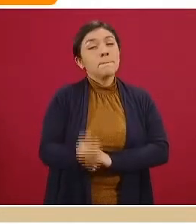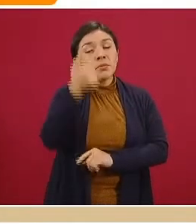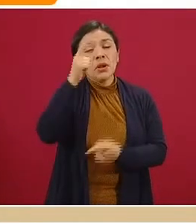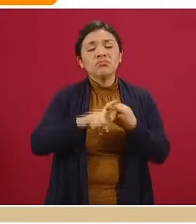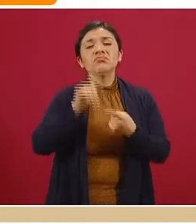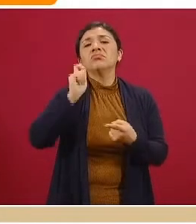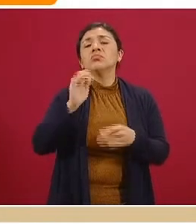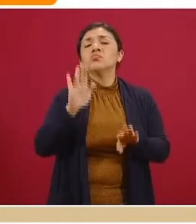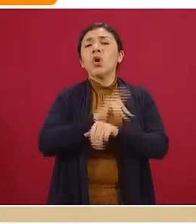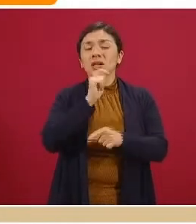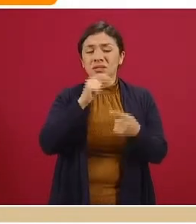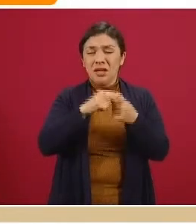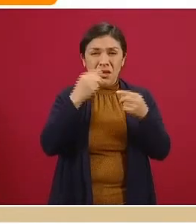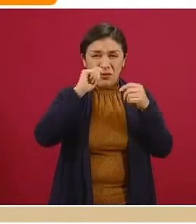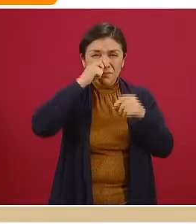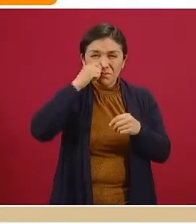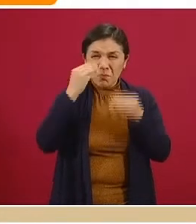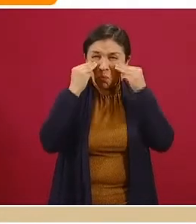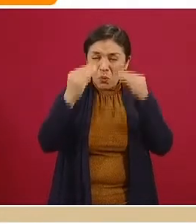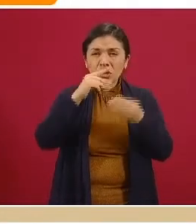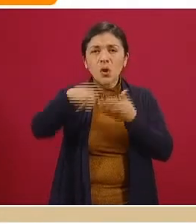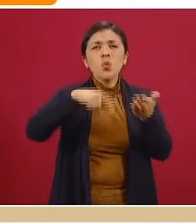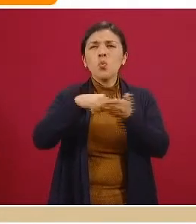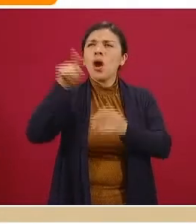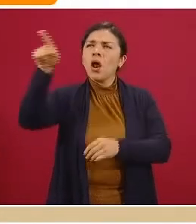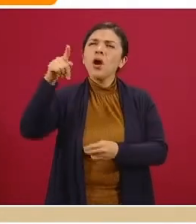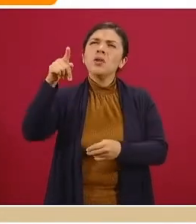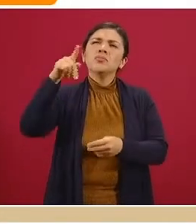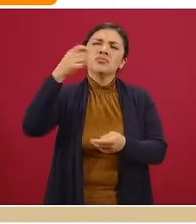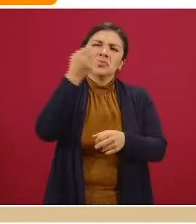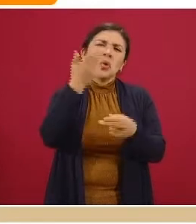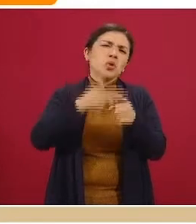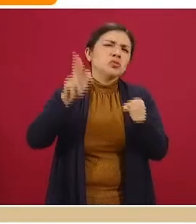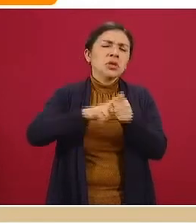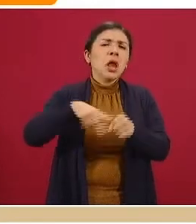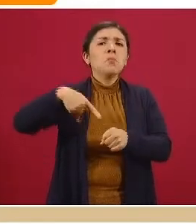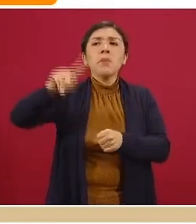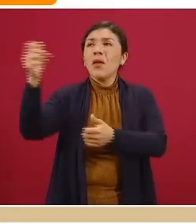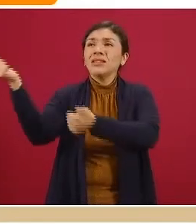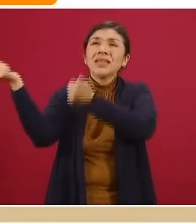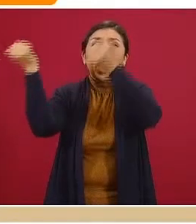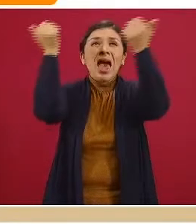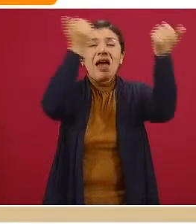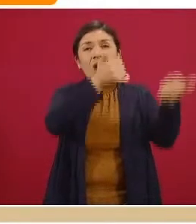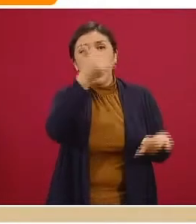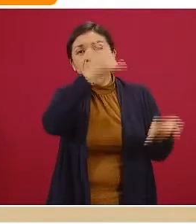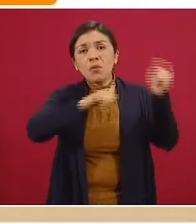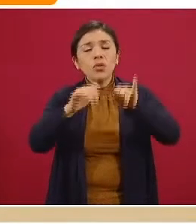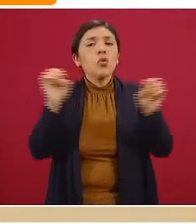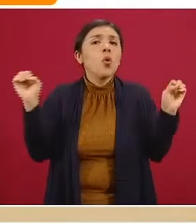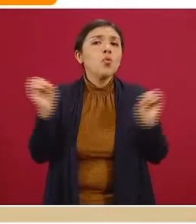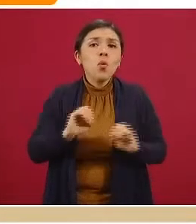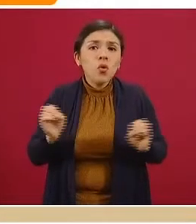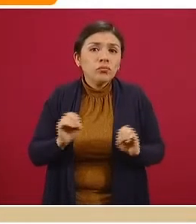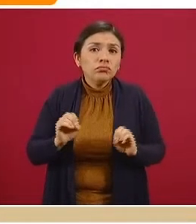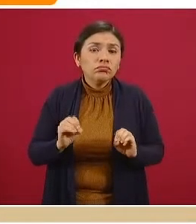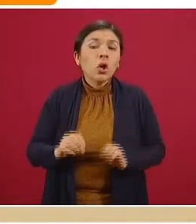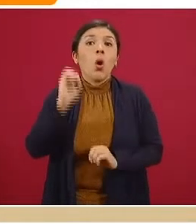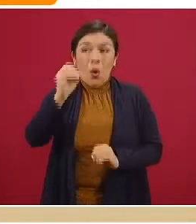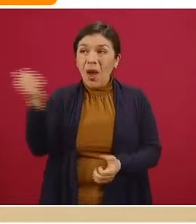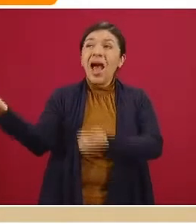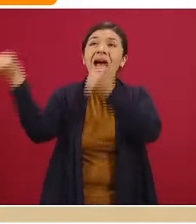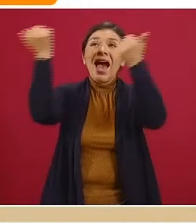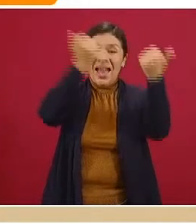ellos porque la muestra fue tomada en una unidad de salud, pero no llegó finalmente a un laboratorio. O si llegó